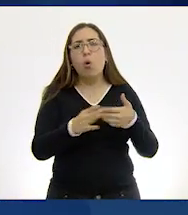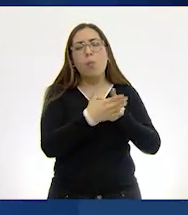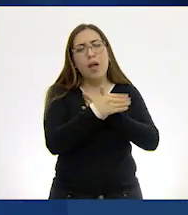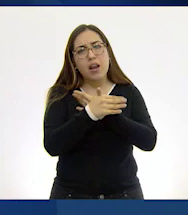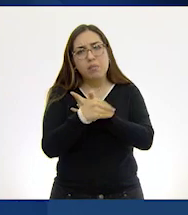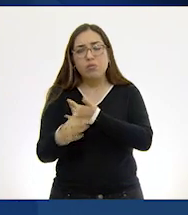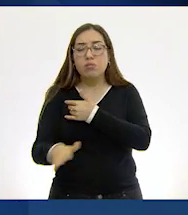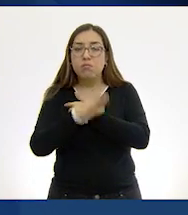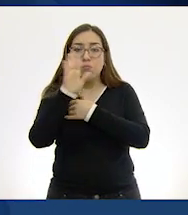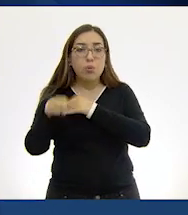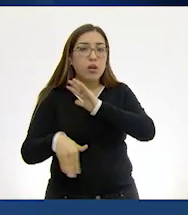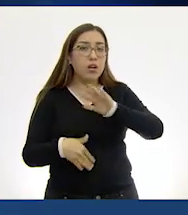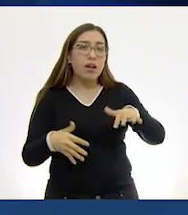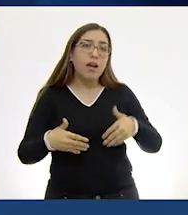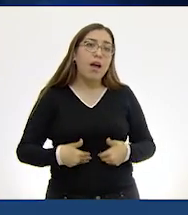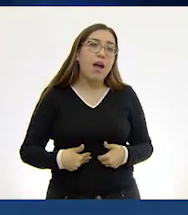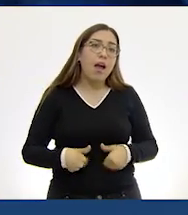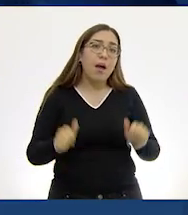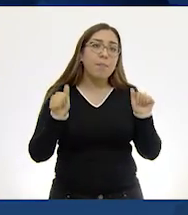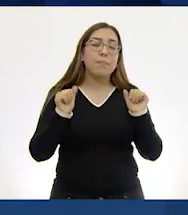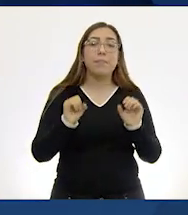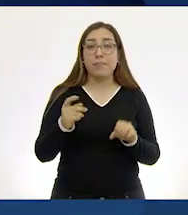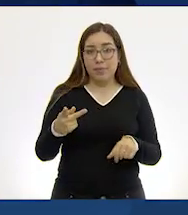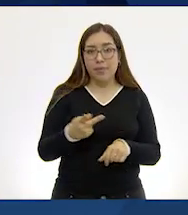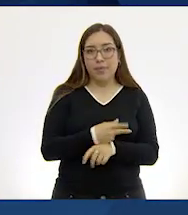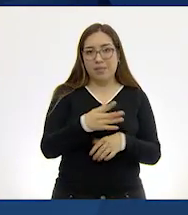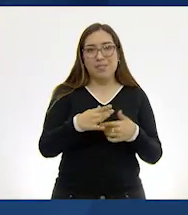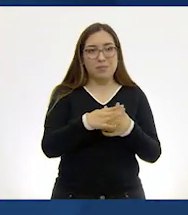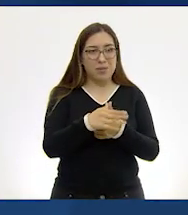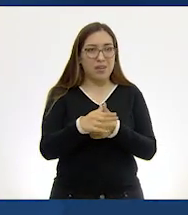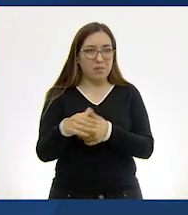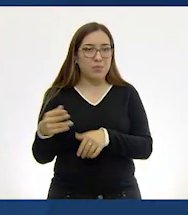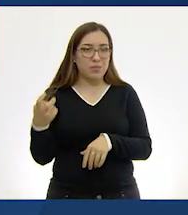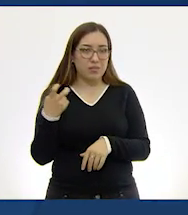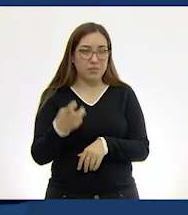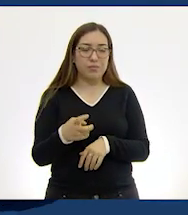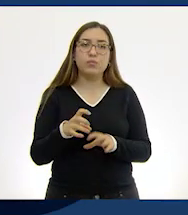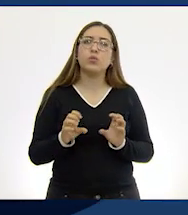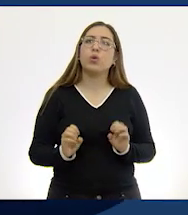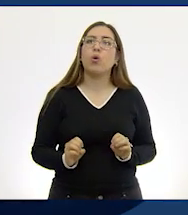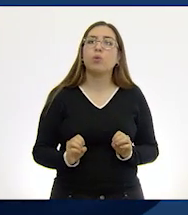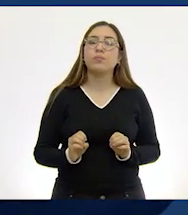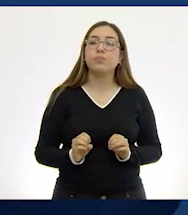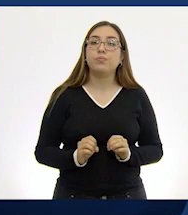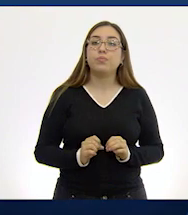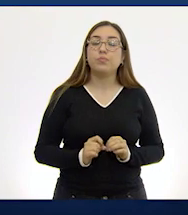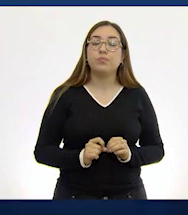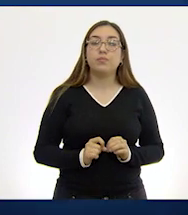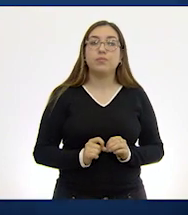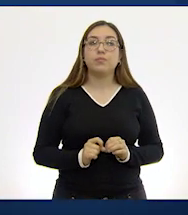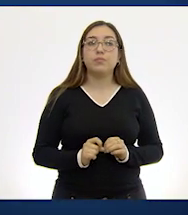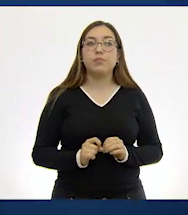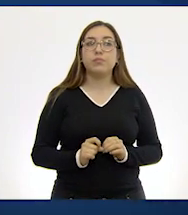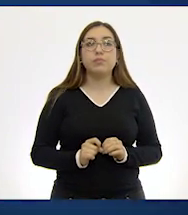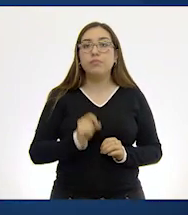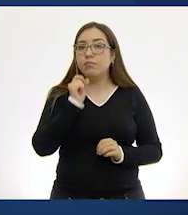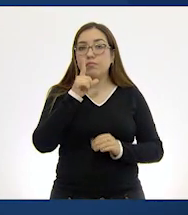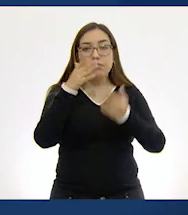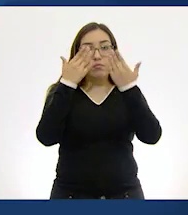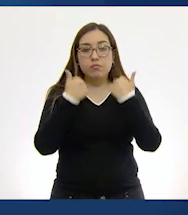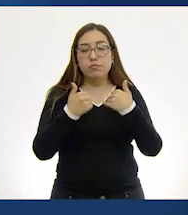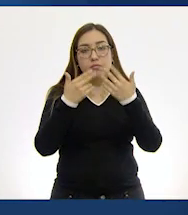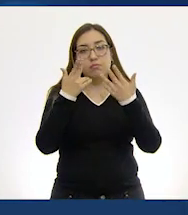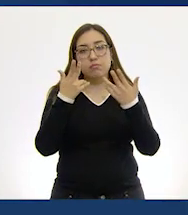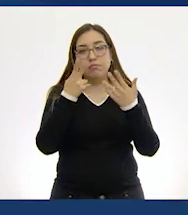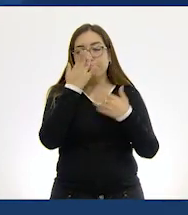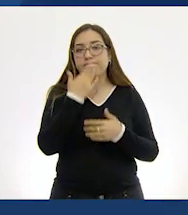hambre, como lo que está sucediendo mucho con las mariposas monarca. Y por otro lado, pues no se puede prestar bien el servicio de polinización.